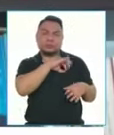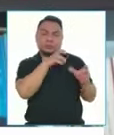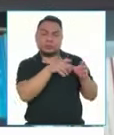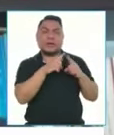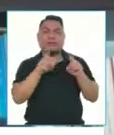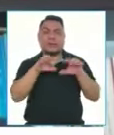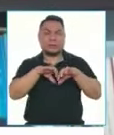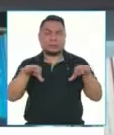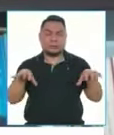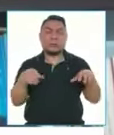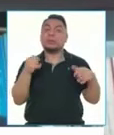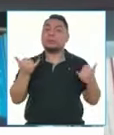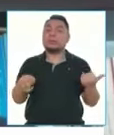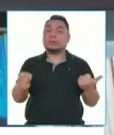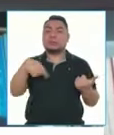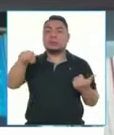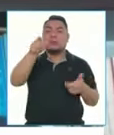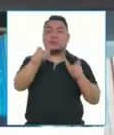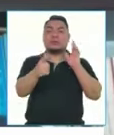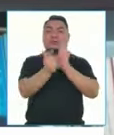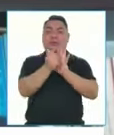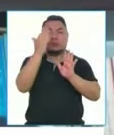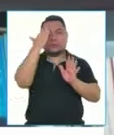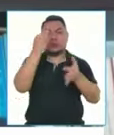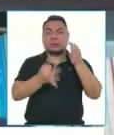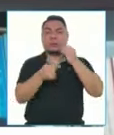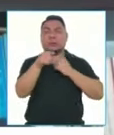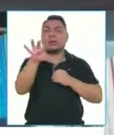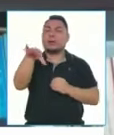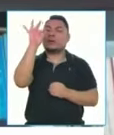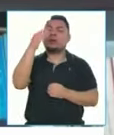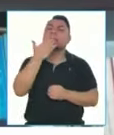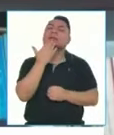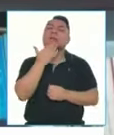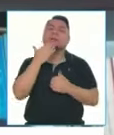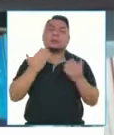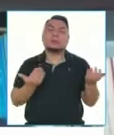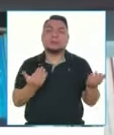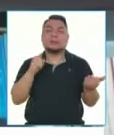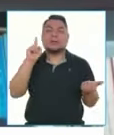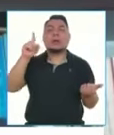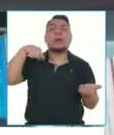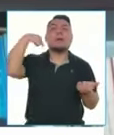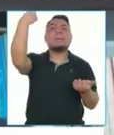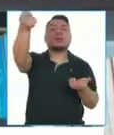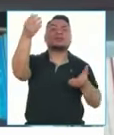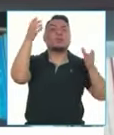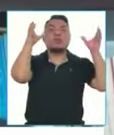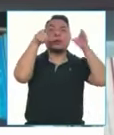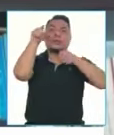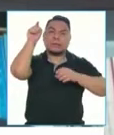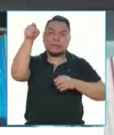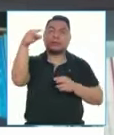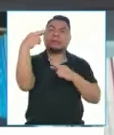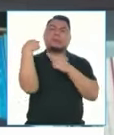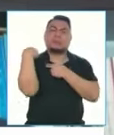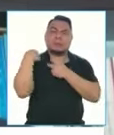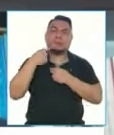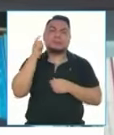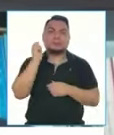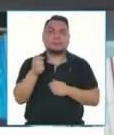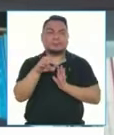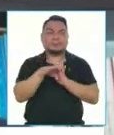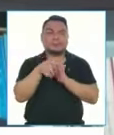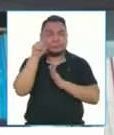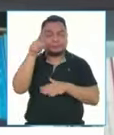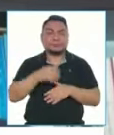una manera legítima entienden de que la elección la debe efectuar el próximo Congreso. Entonces,